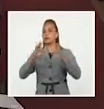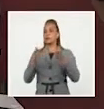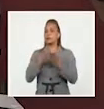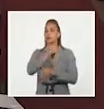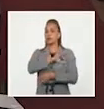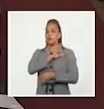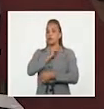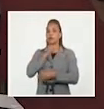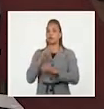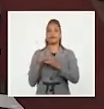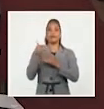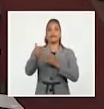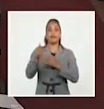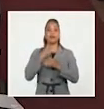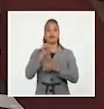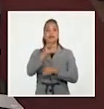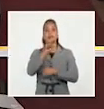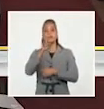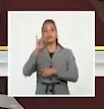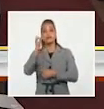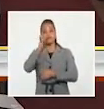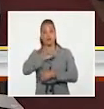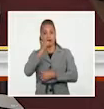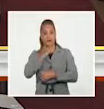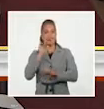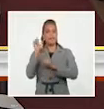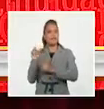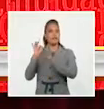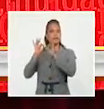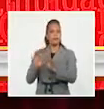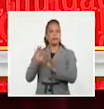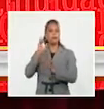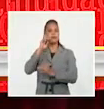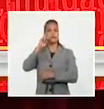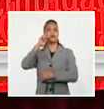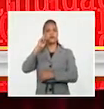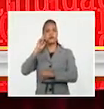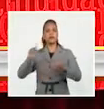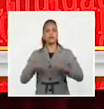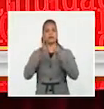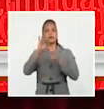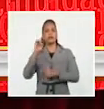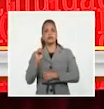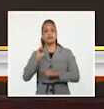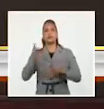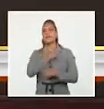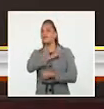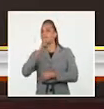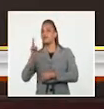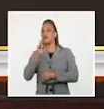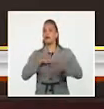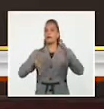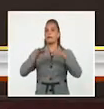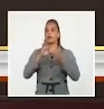este caso para asegurar que la pandemia hiciera el menor mal